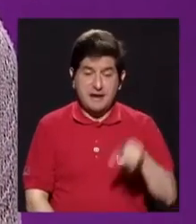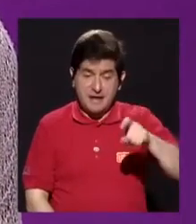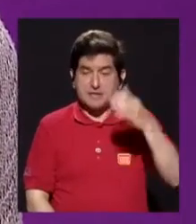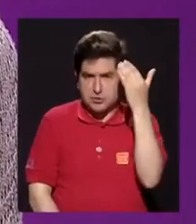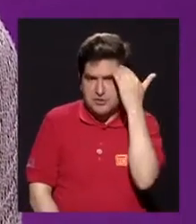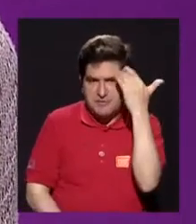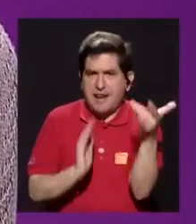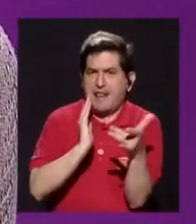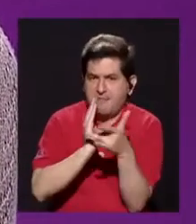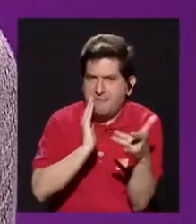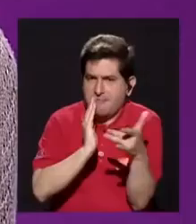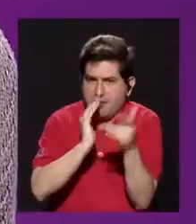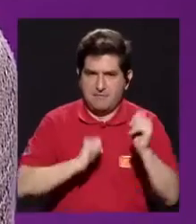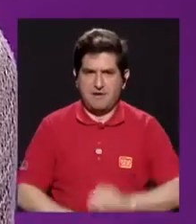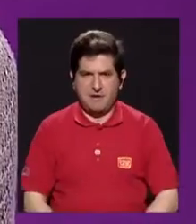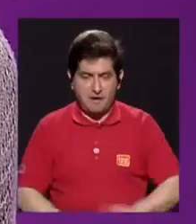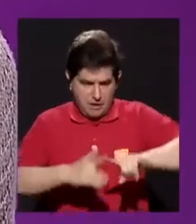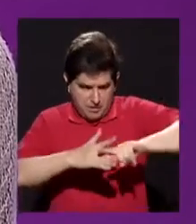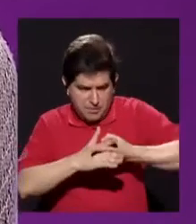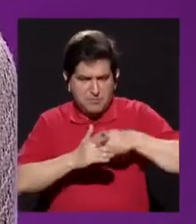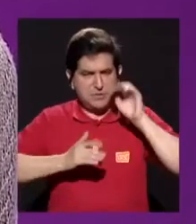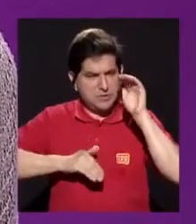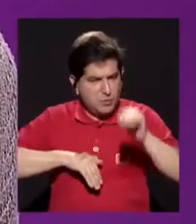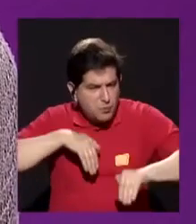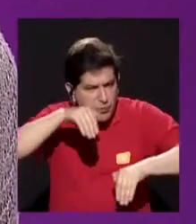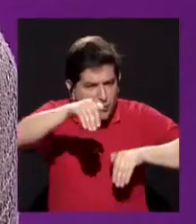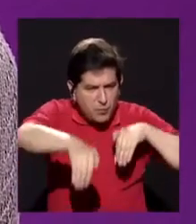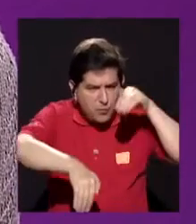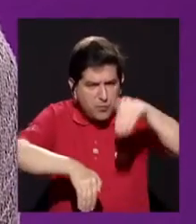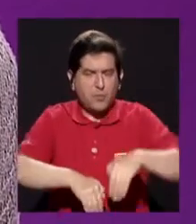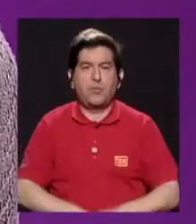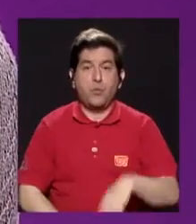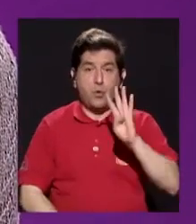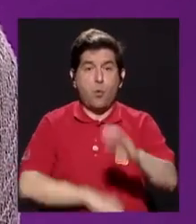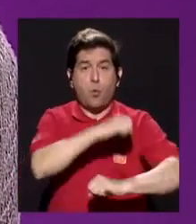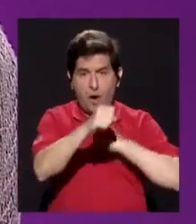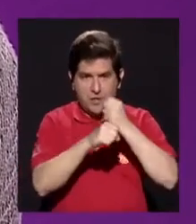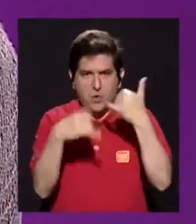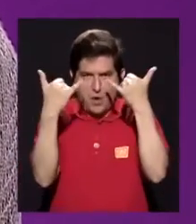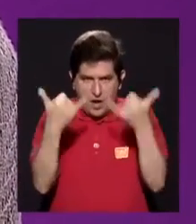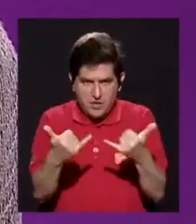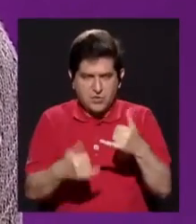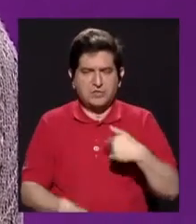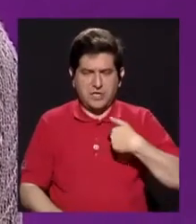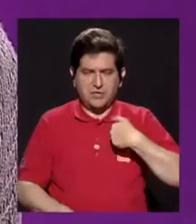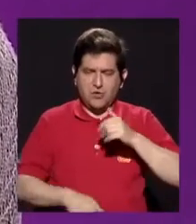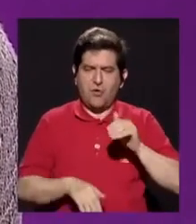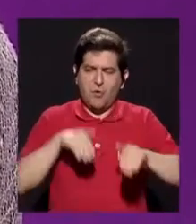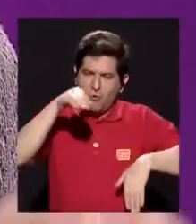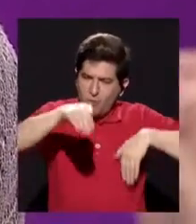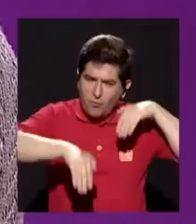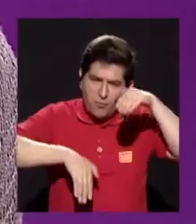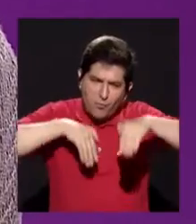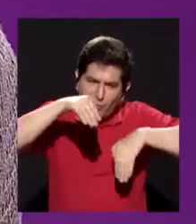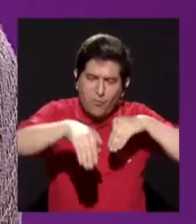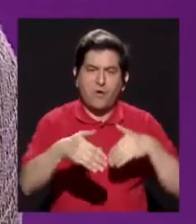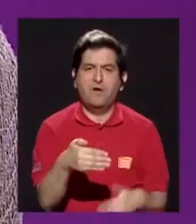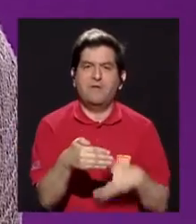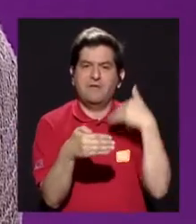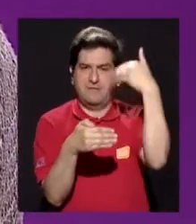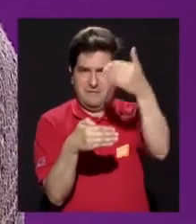Entonces empecé a nadar. Tengo como 4 años de estar nadando. Ajá. Y